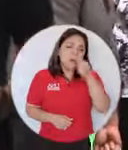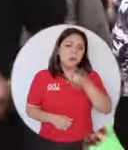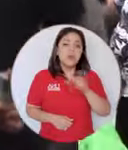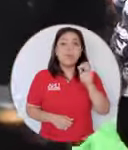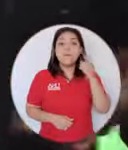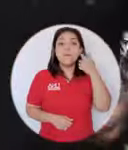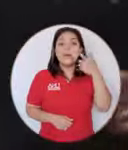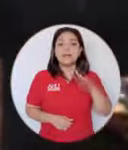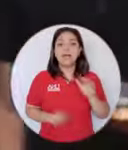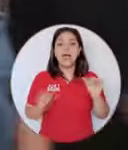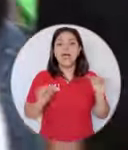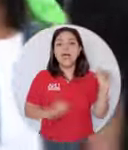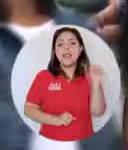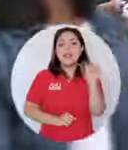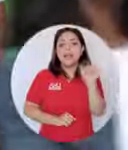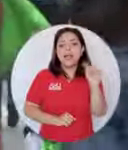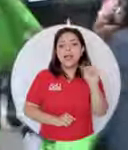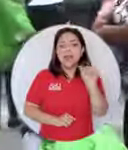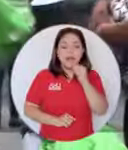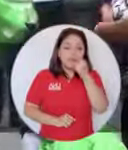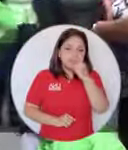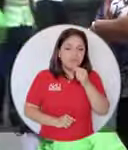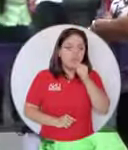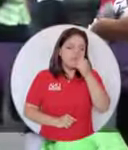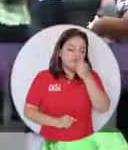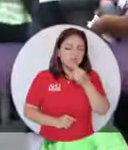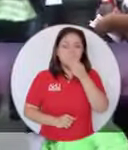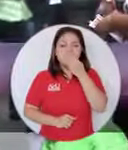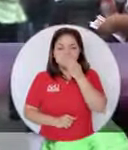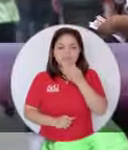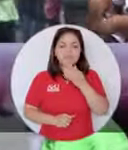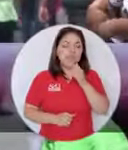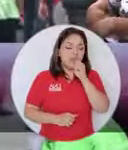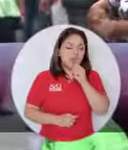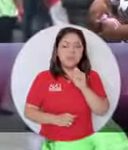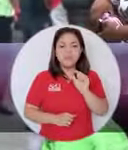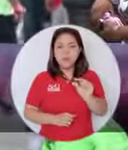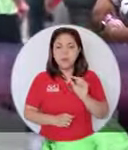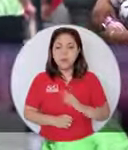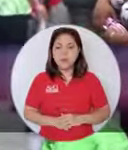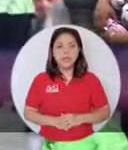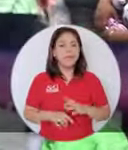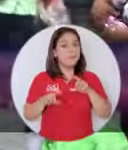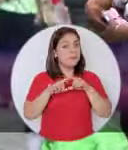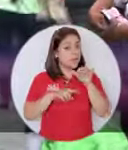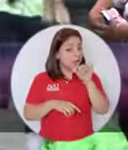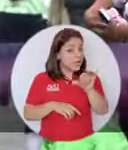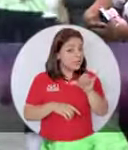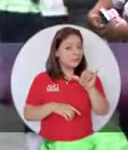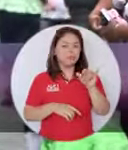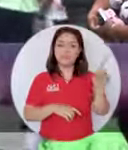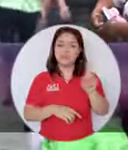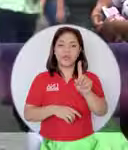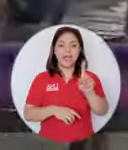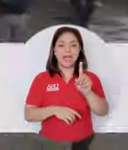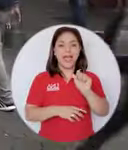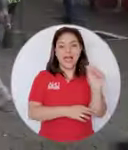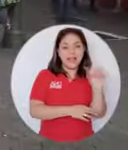cuadro alérgico, pero realmente posiblemente se trataba de un cuadro asociado a